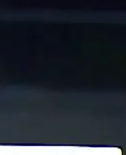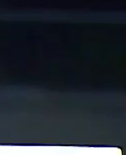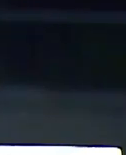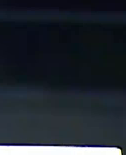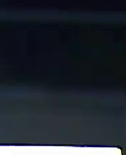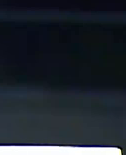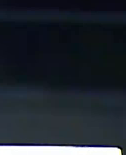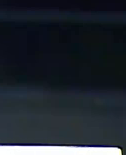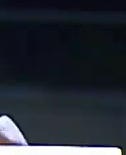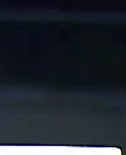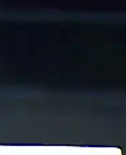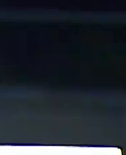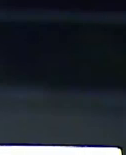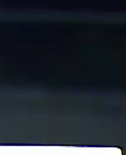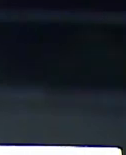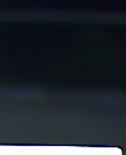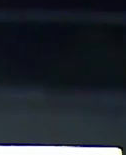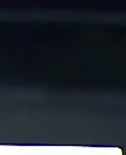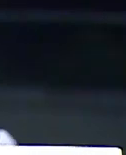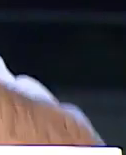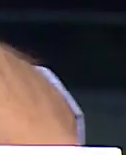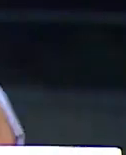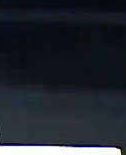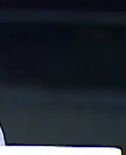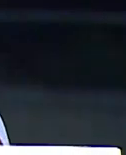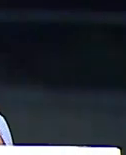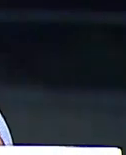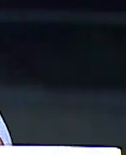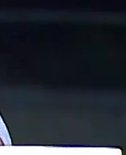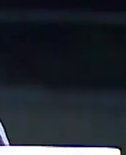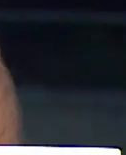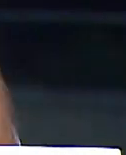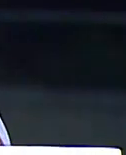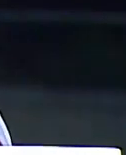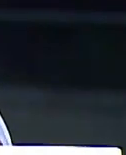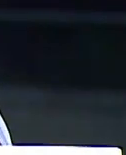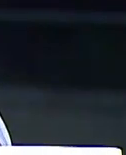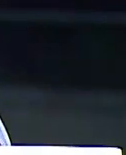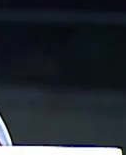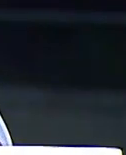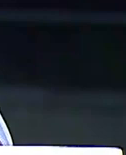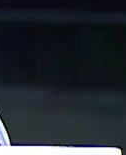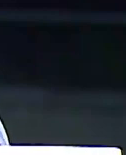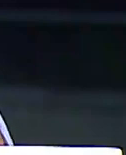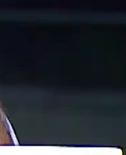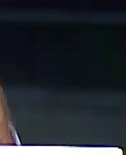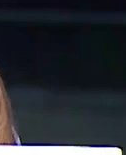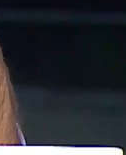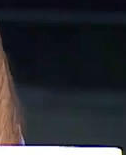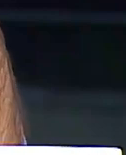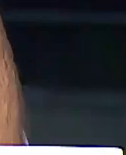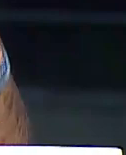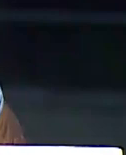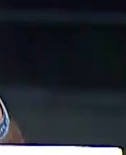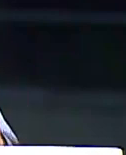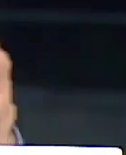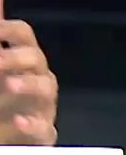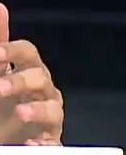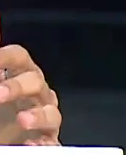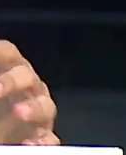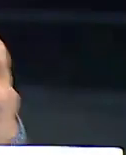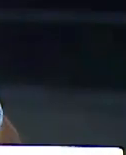hay que revisarlas, hacerlas más pequeñas de manera que pueda ser más posible ese tema de reurbanizar. Y tres, comprar